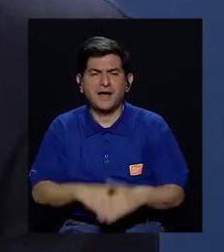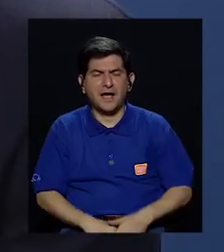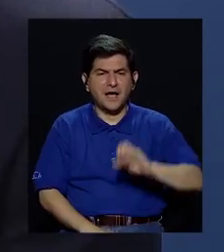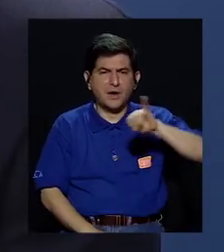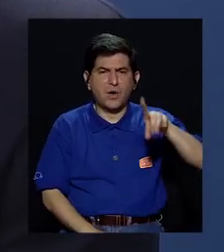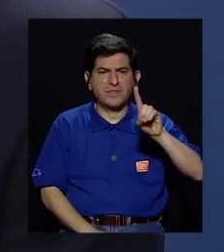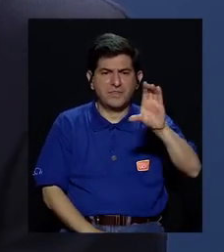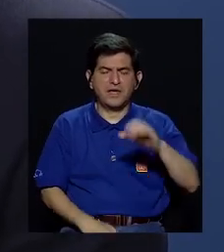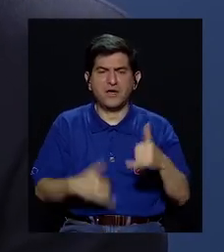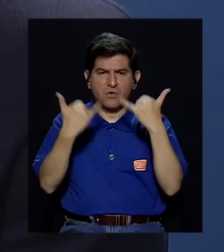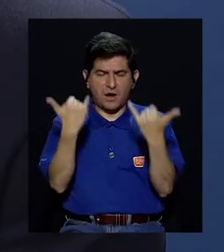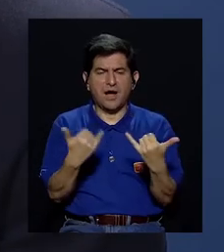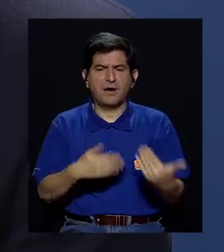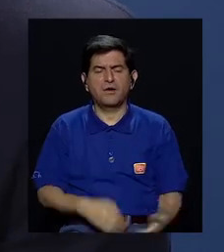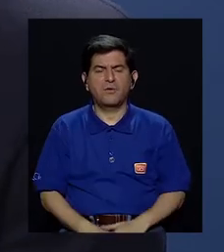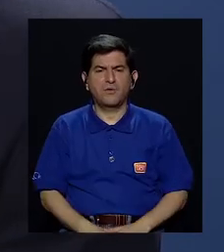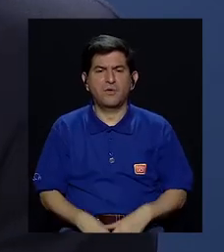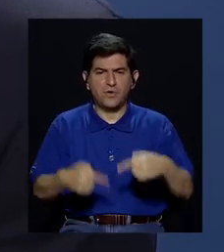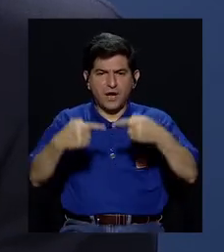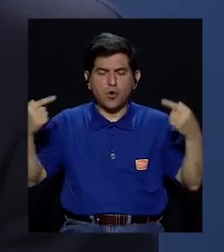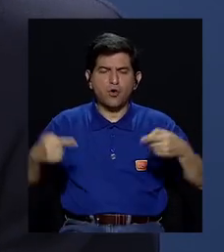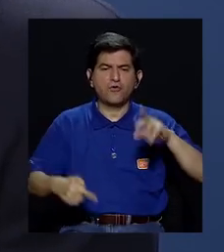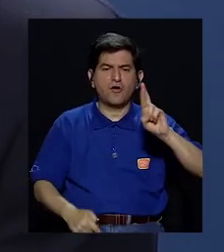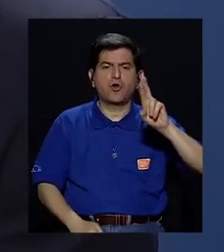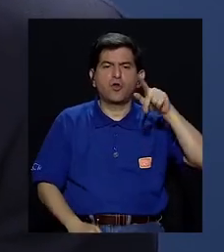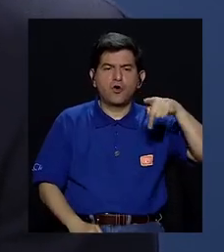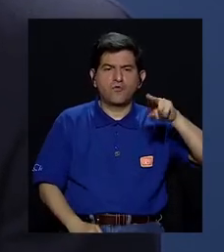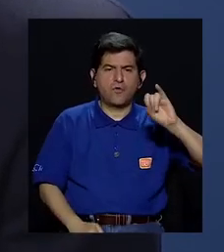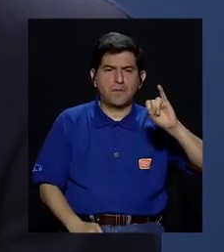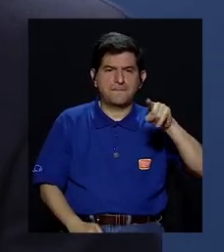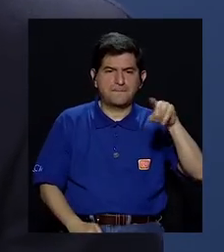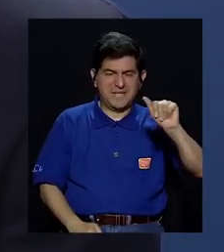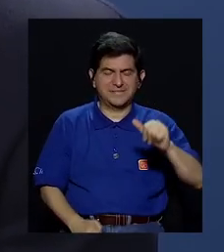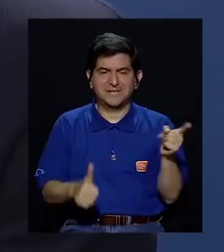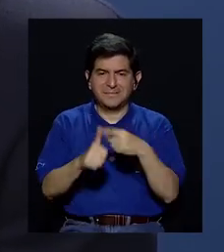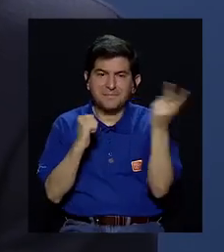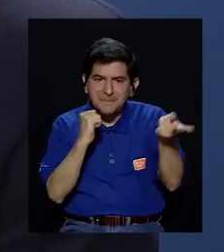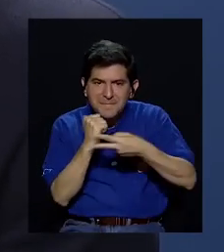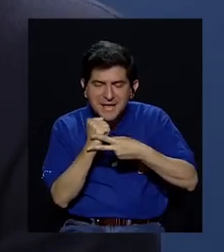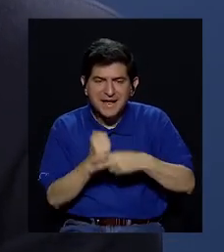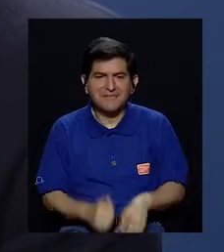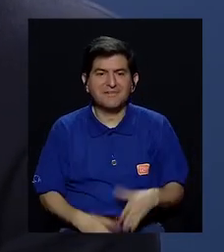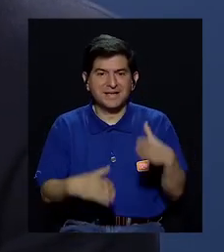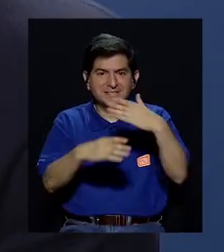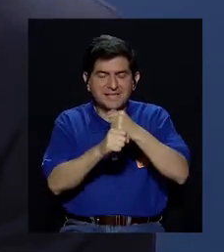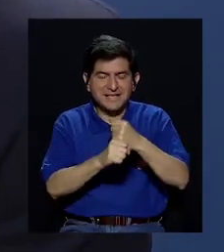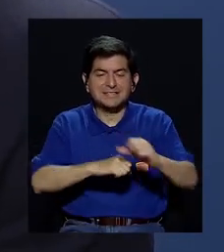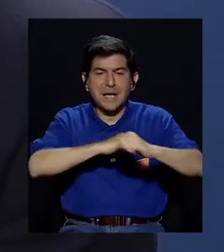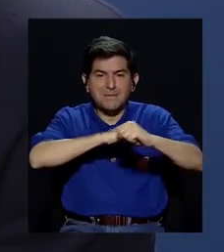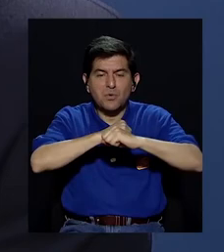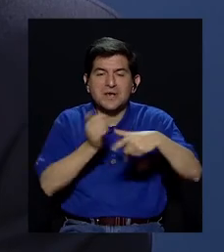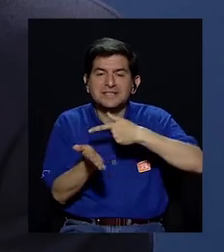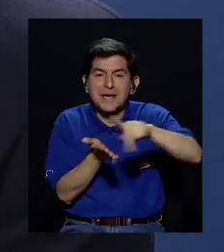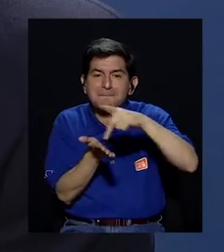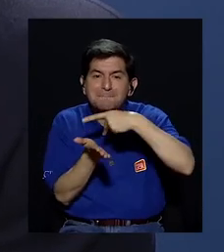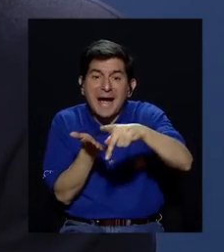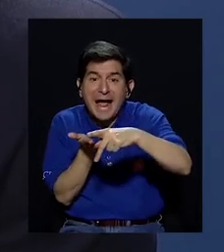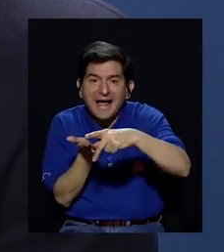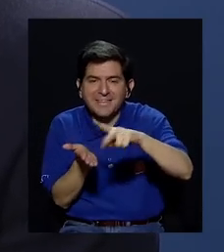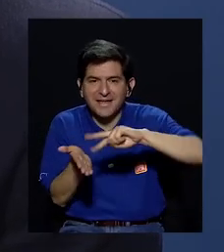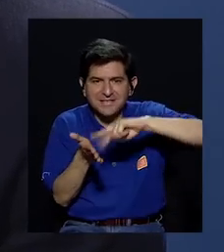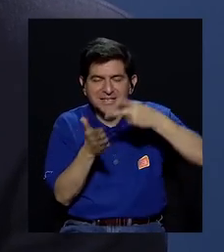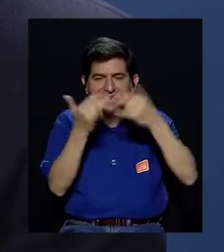andy o castro ahora ya aparecieron también páginas contra rolfo pisa en la primera vez que eso se hace con publicidad pagada